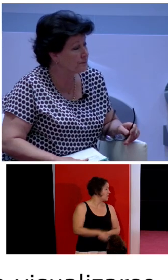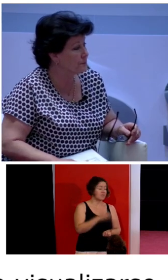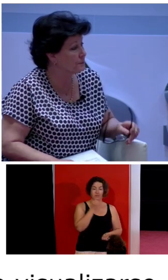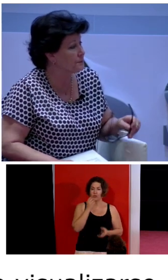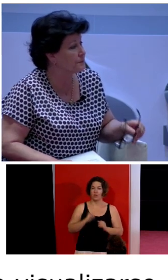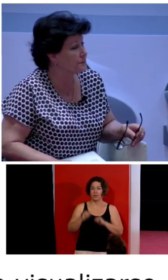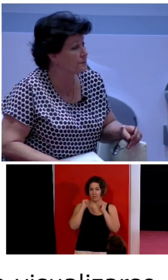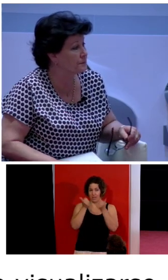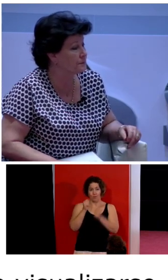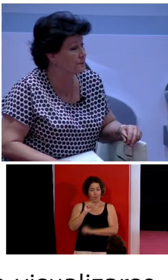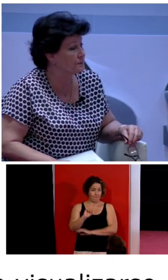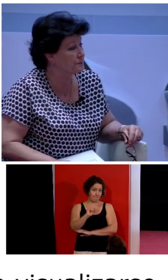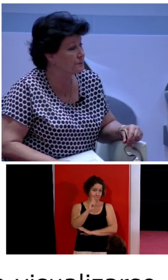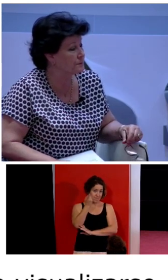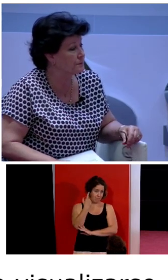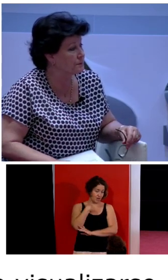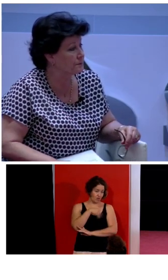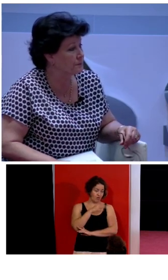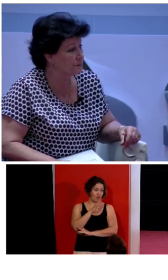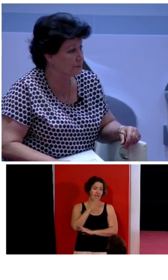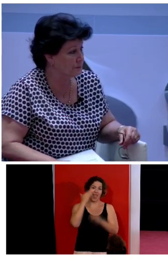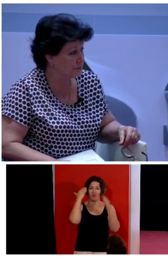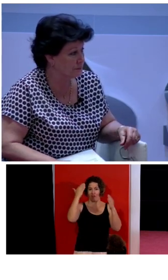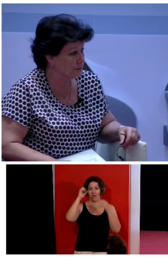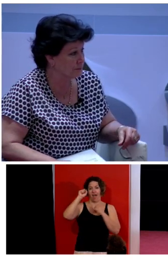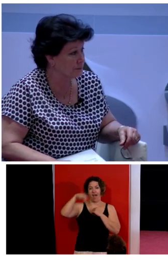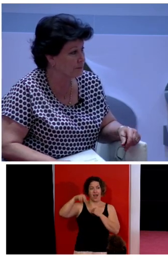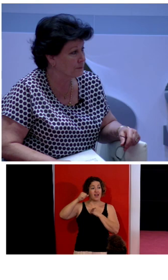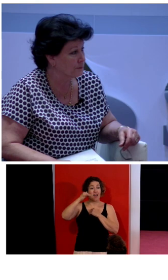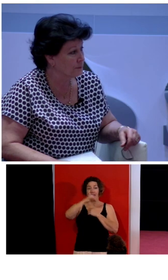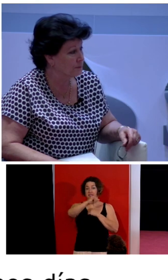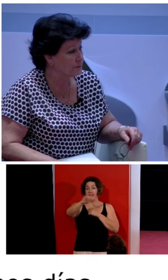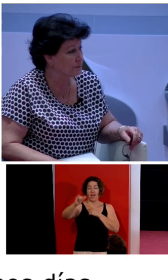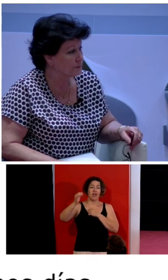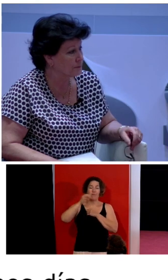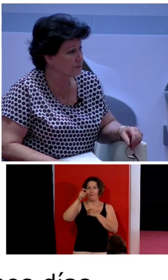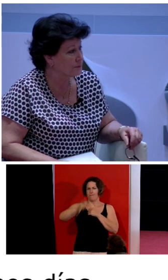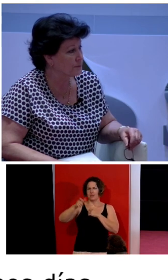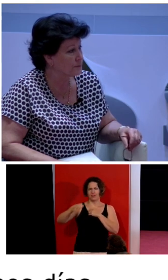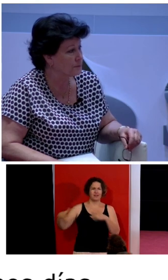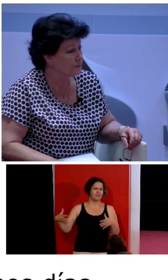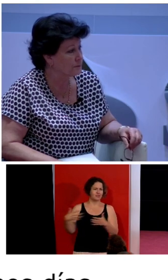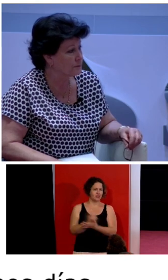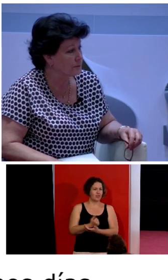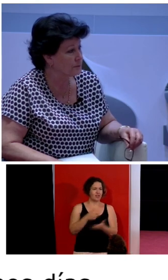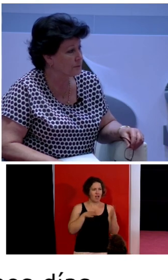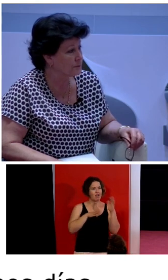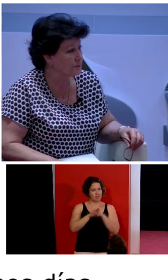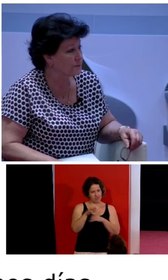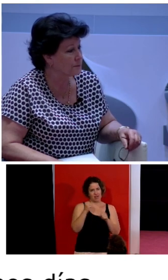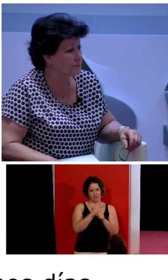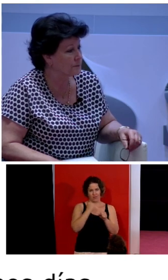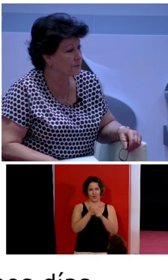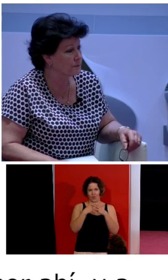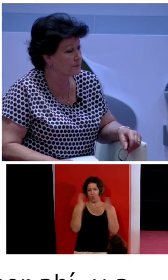comenzamos. En primer lugar, buenos días. Enhorabuena, Ana, no sé si está por ahí, y a todas las personas que han podido acceder al empleo público